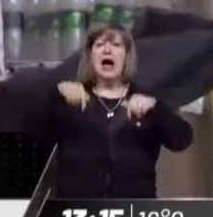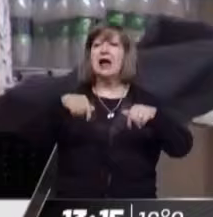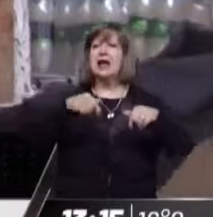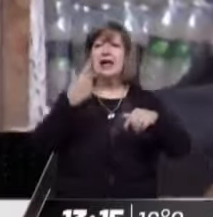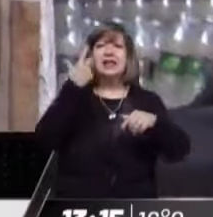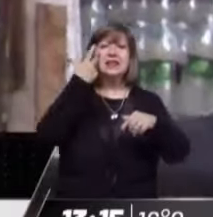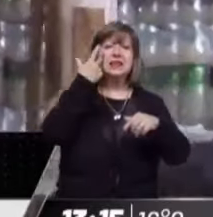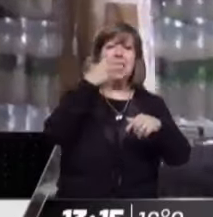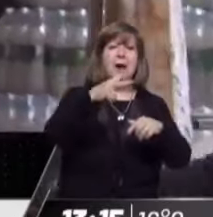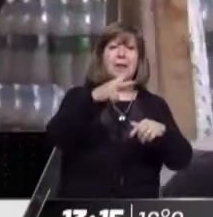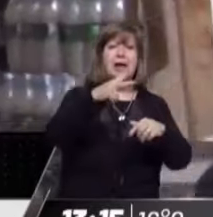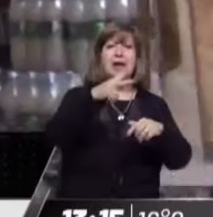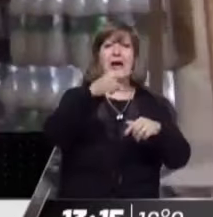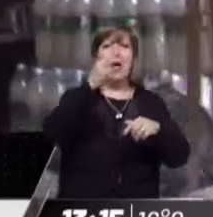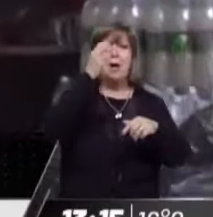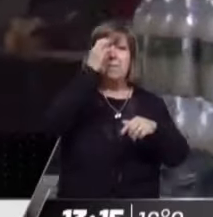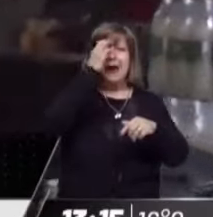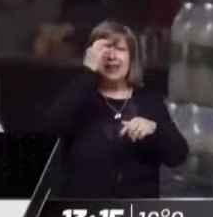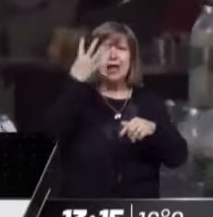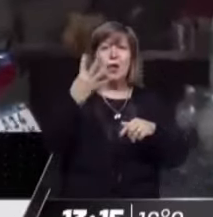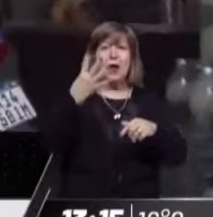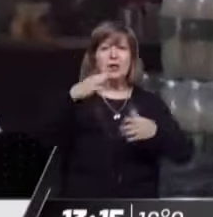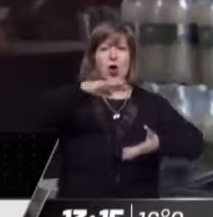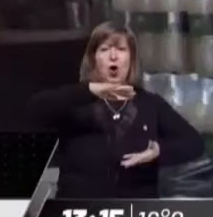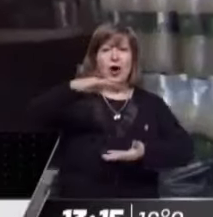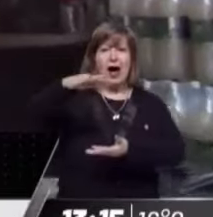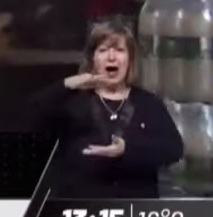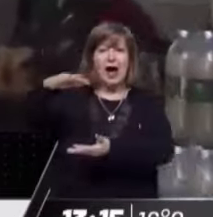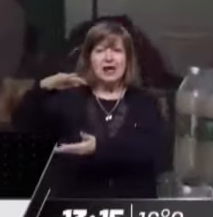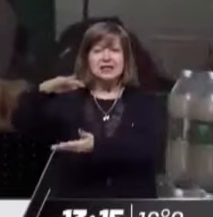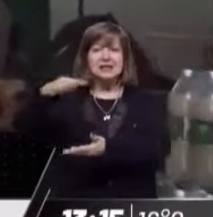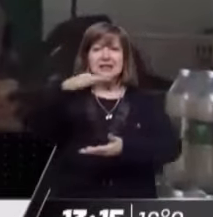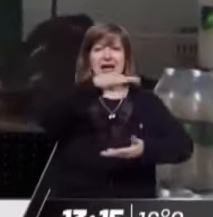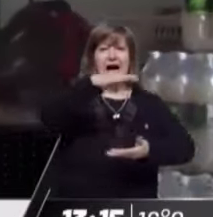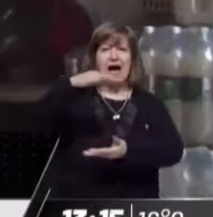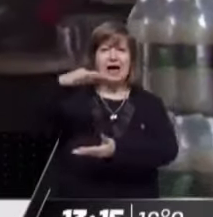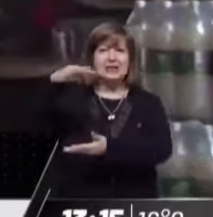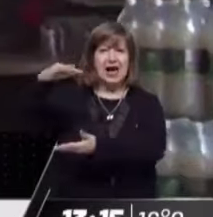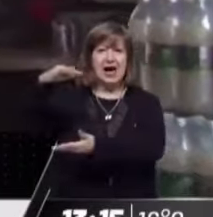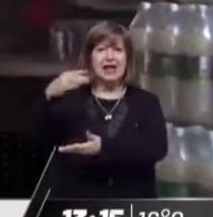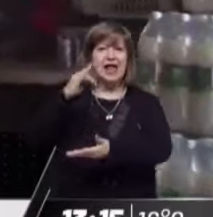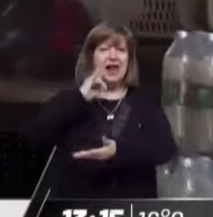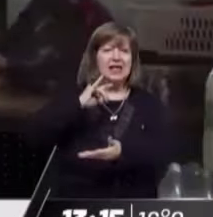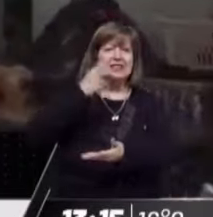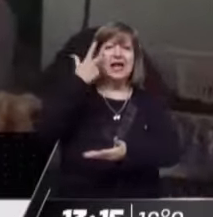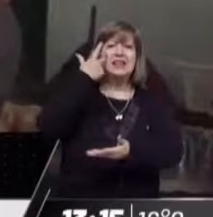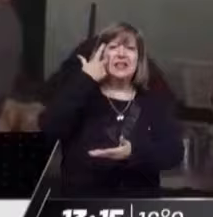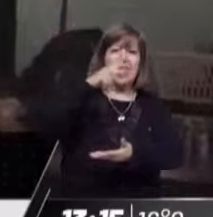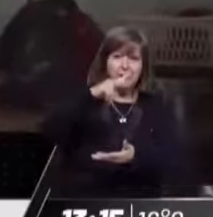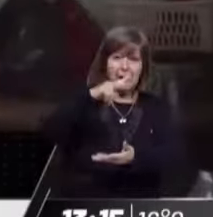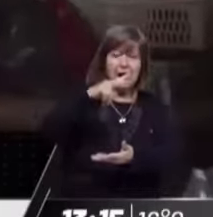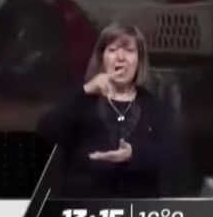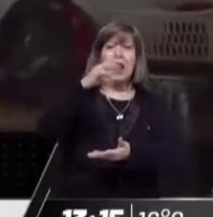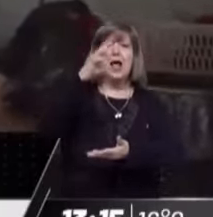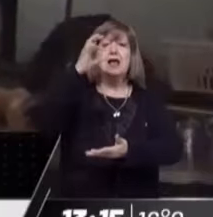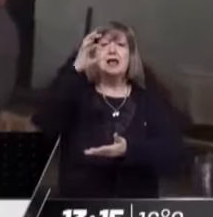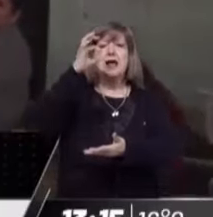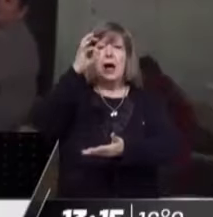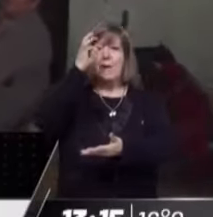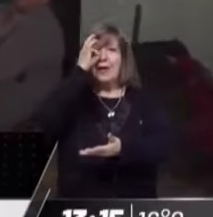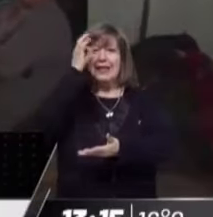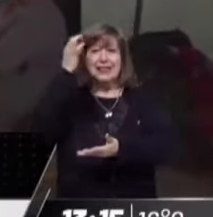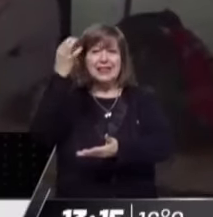324 cajas de leche han llegado acá a los horneritos estamos hablando de leche que va a beneficiar